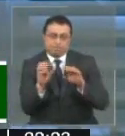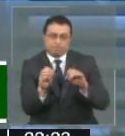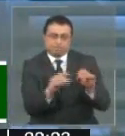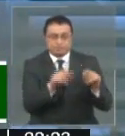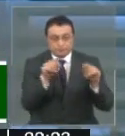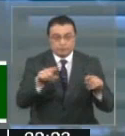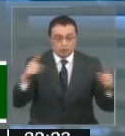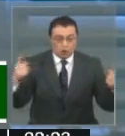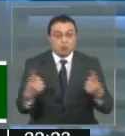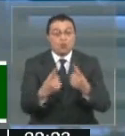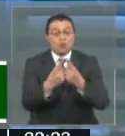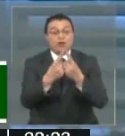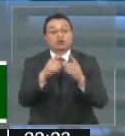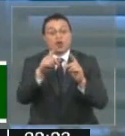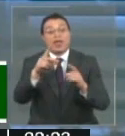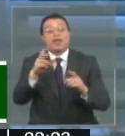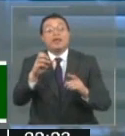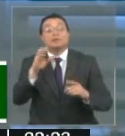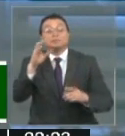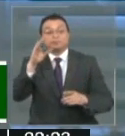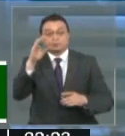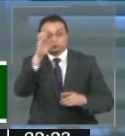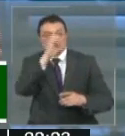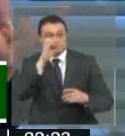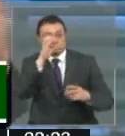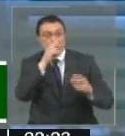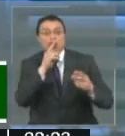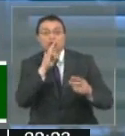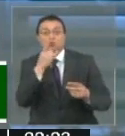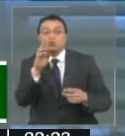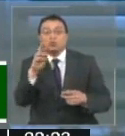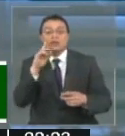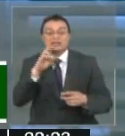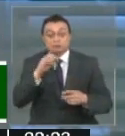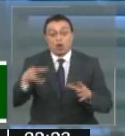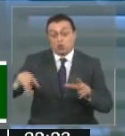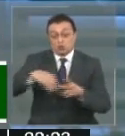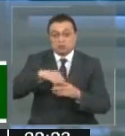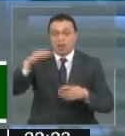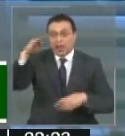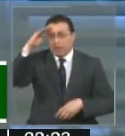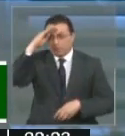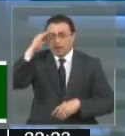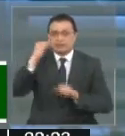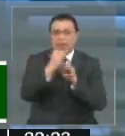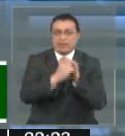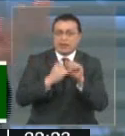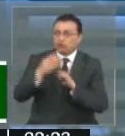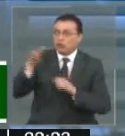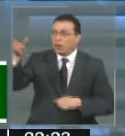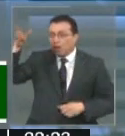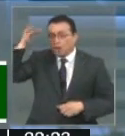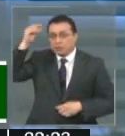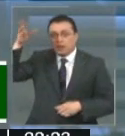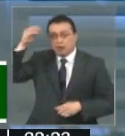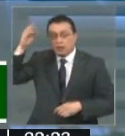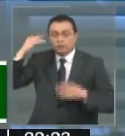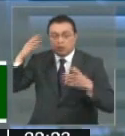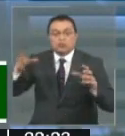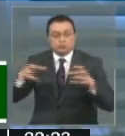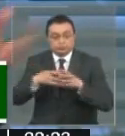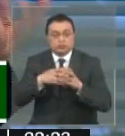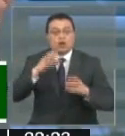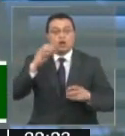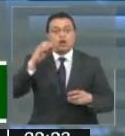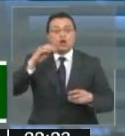un encuentro de turismo accesible a nivel país, donde queremos trabajar, traer experiencias internacionales que puedan mostrar, lo estamos haciendo en conjunto con la Organización